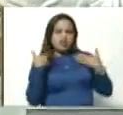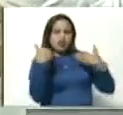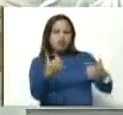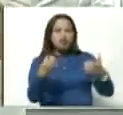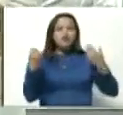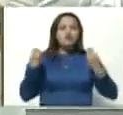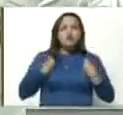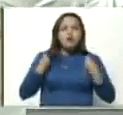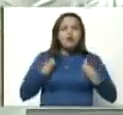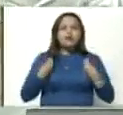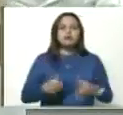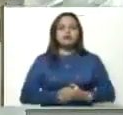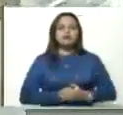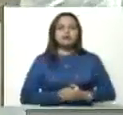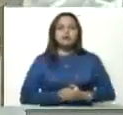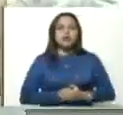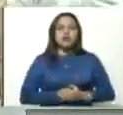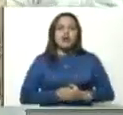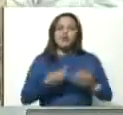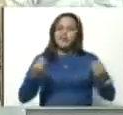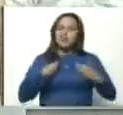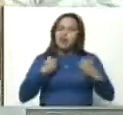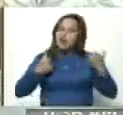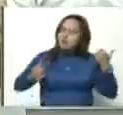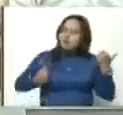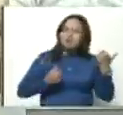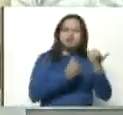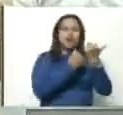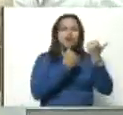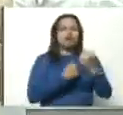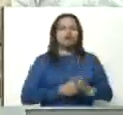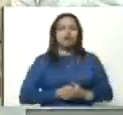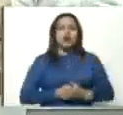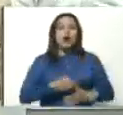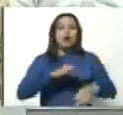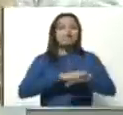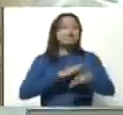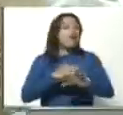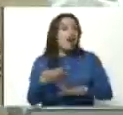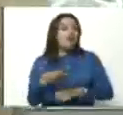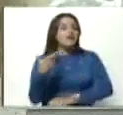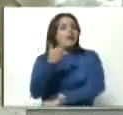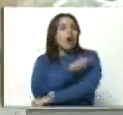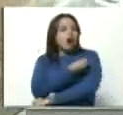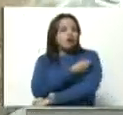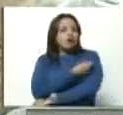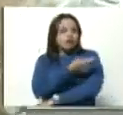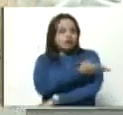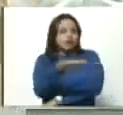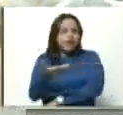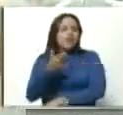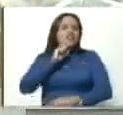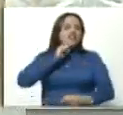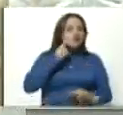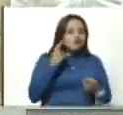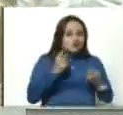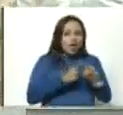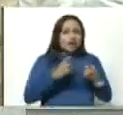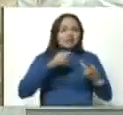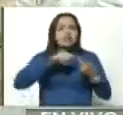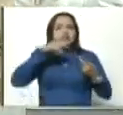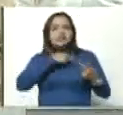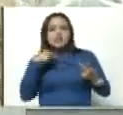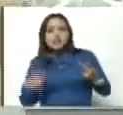vida, otra victoria de la solidaridad, porque las vacunas que estamos administrando son las vacunas de Rusia, de China,